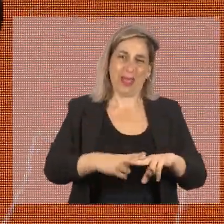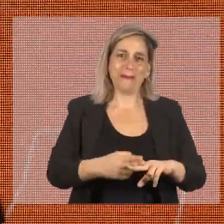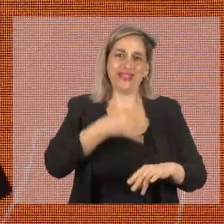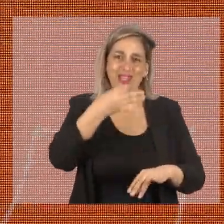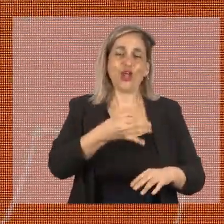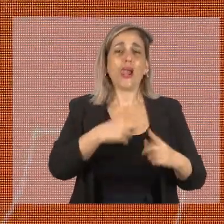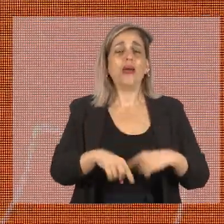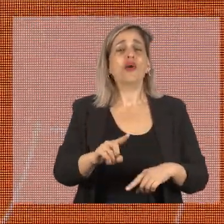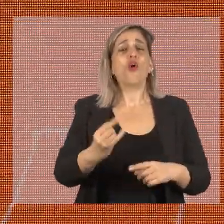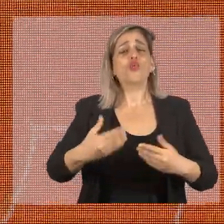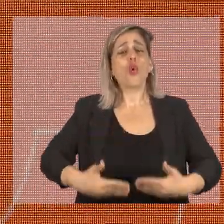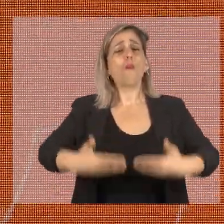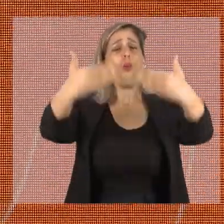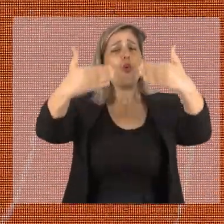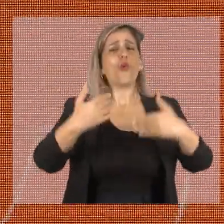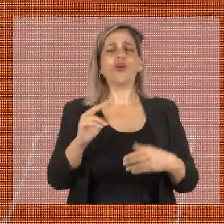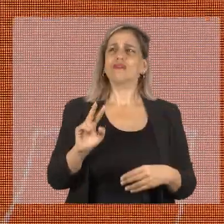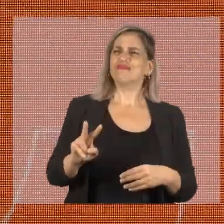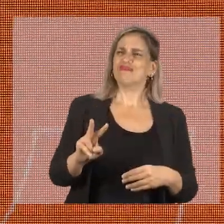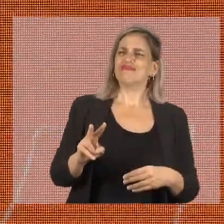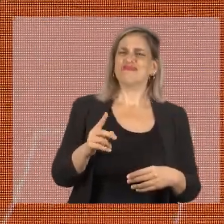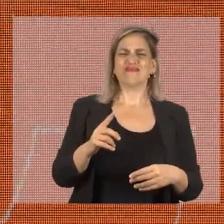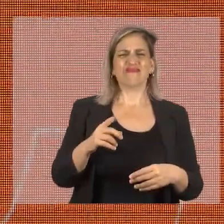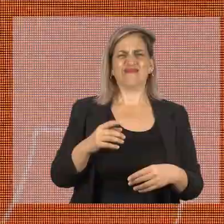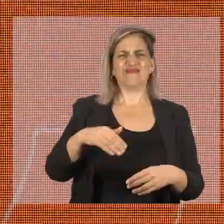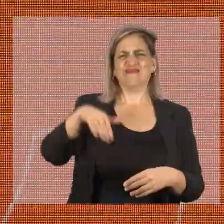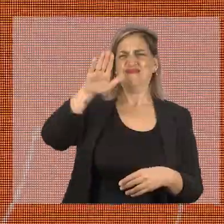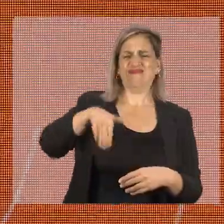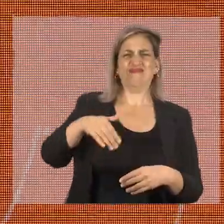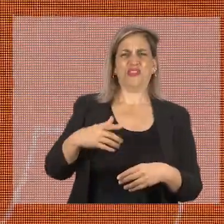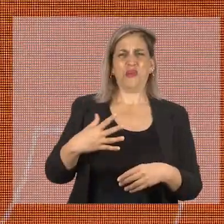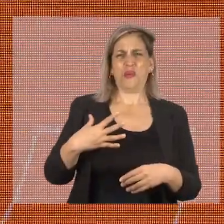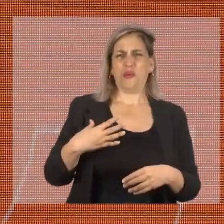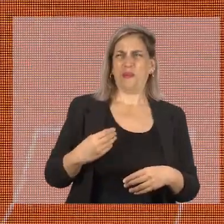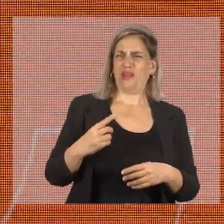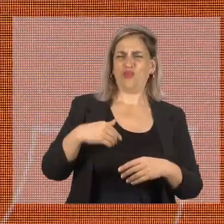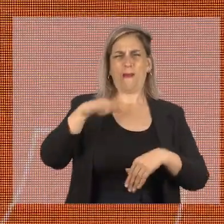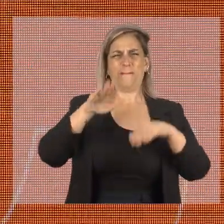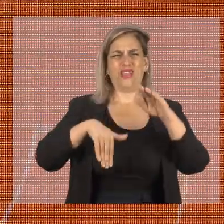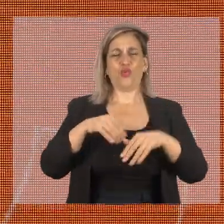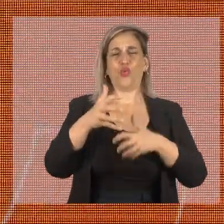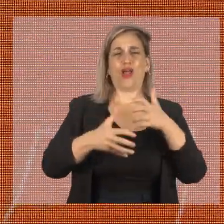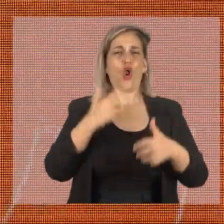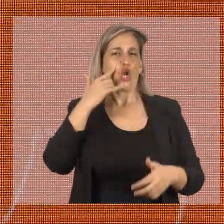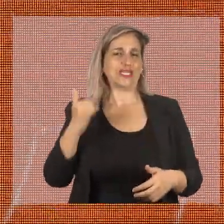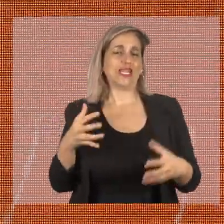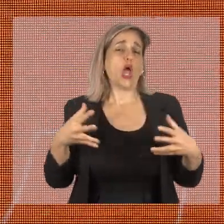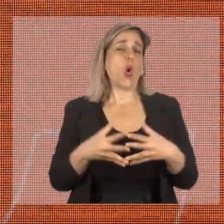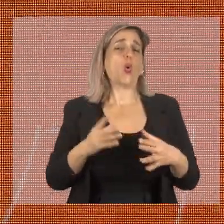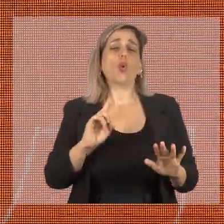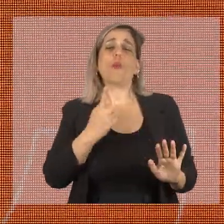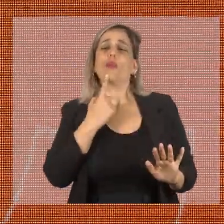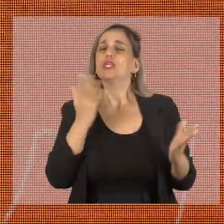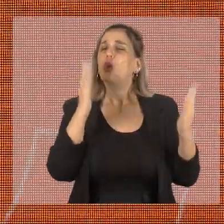escucharon, y había un muro blanqueado con cal, con una pintura celeste, era una juventud